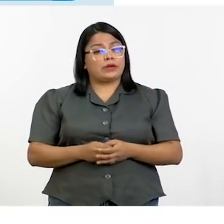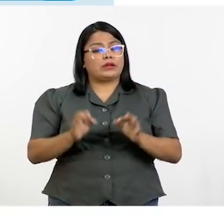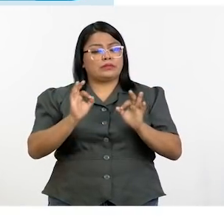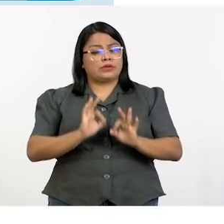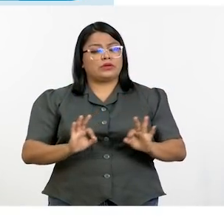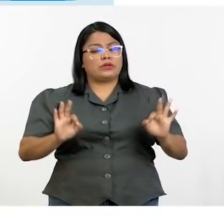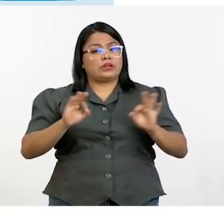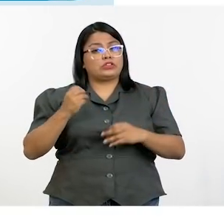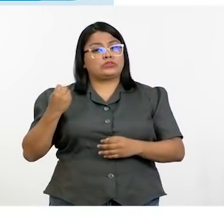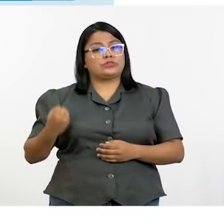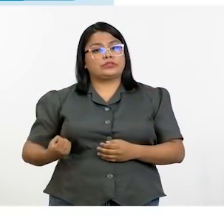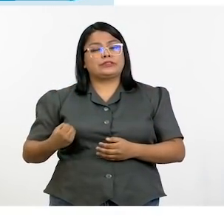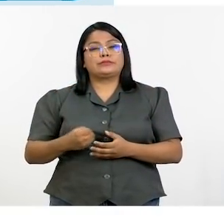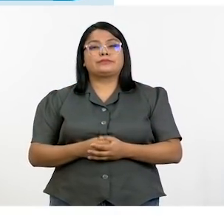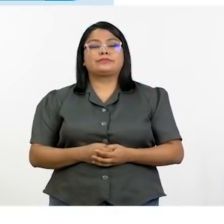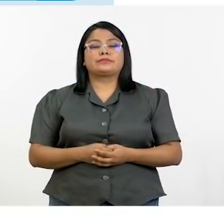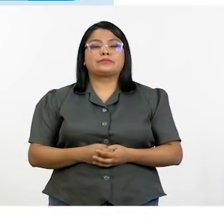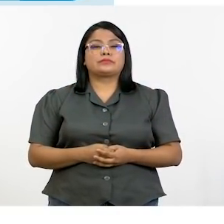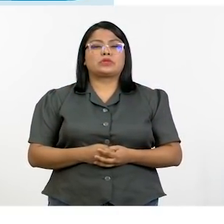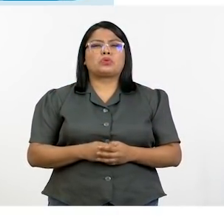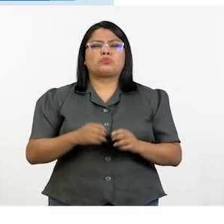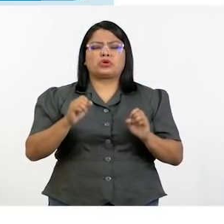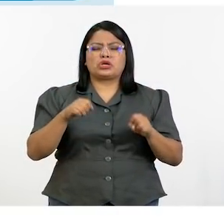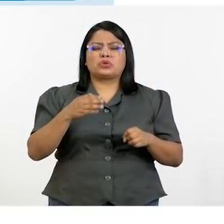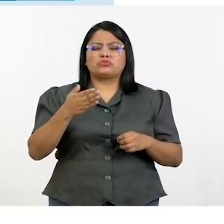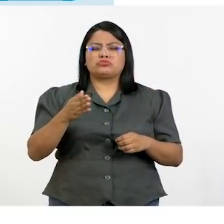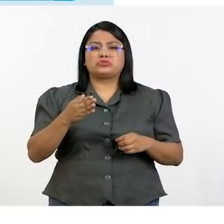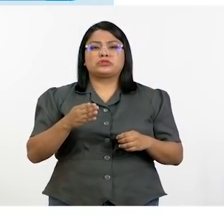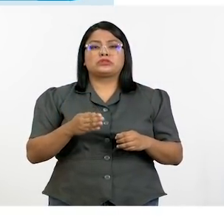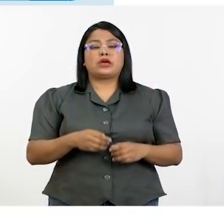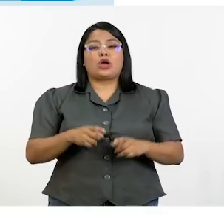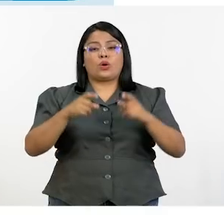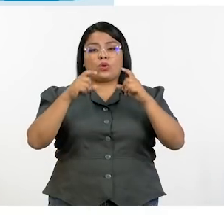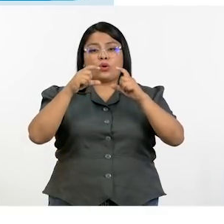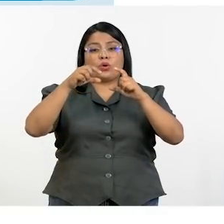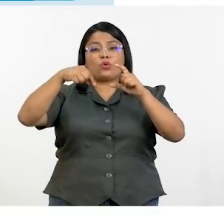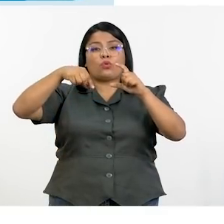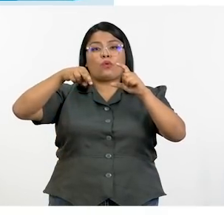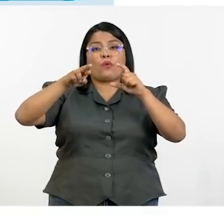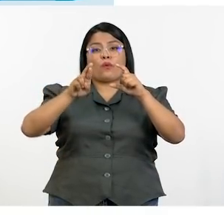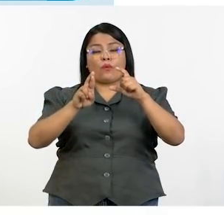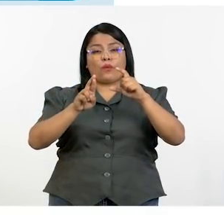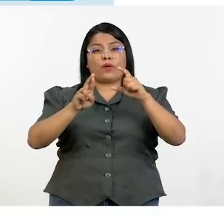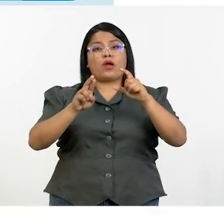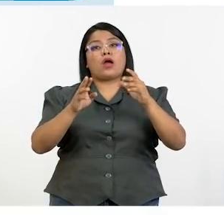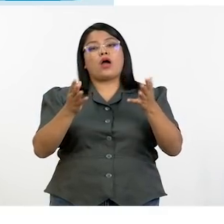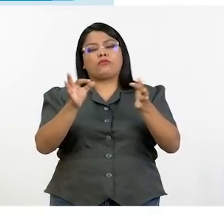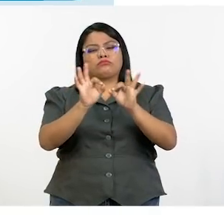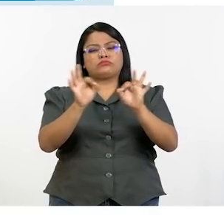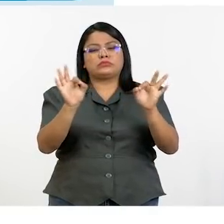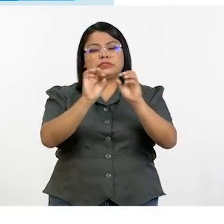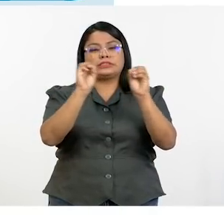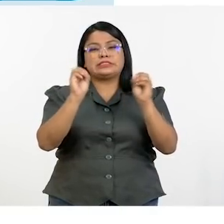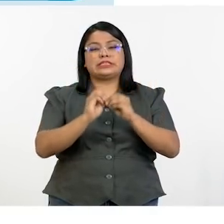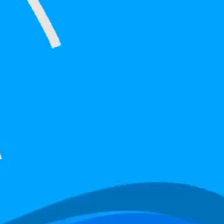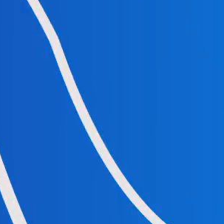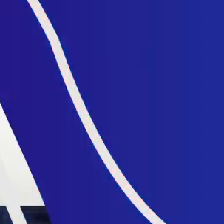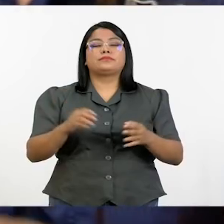recomendar a sus estudiantes. Pueden hacer uso de los códigos QR o de los enlaces.